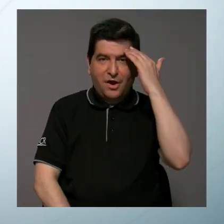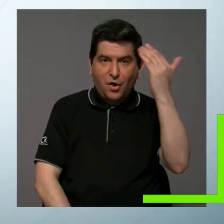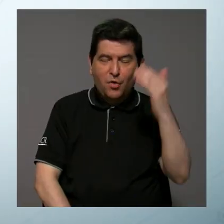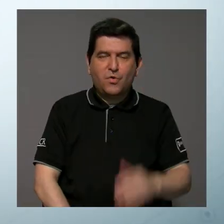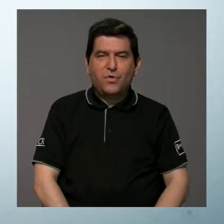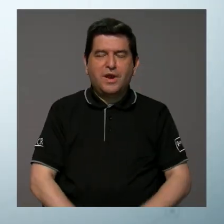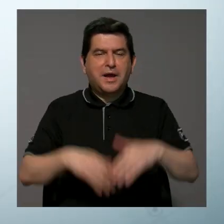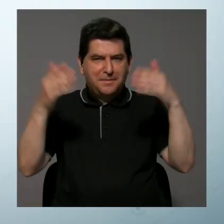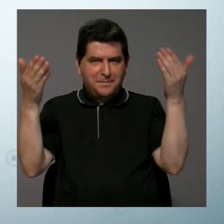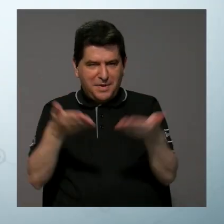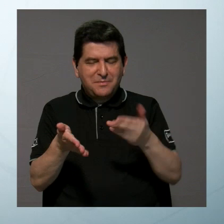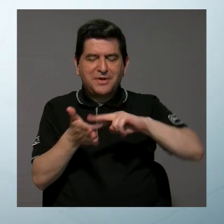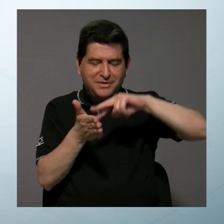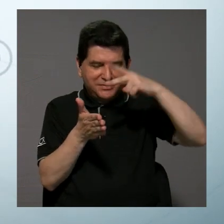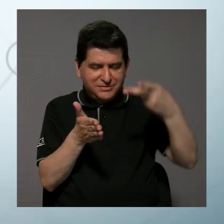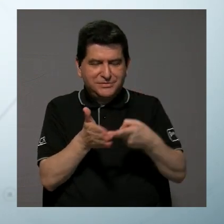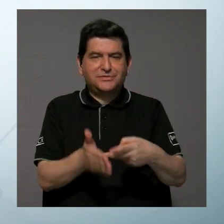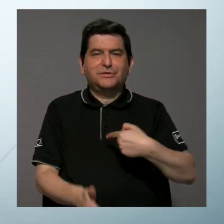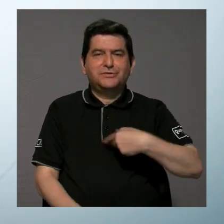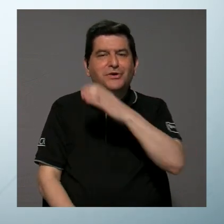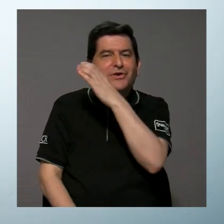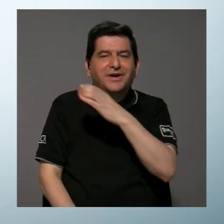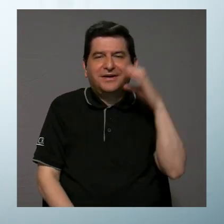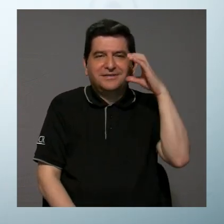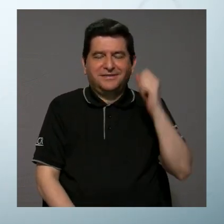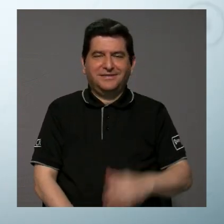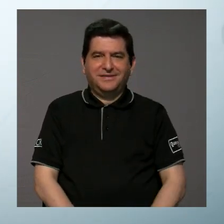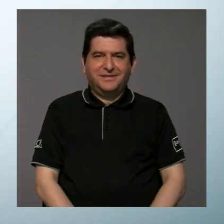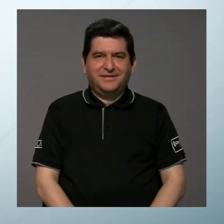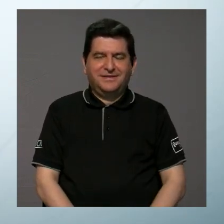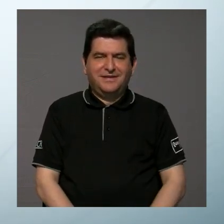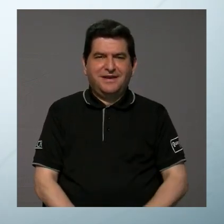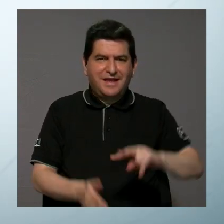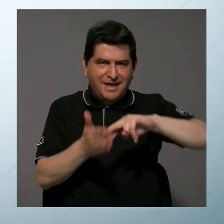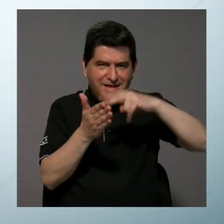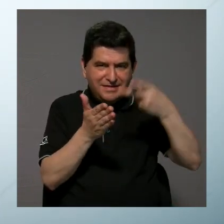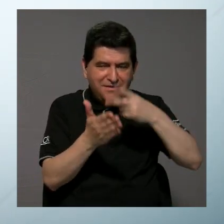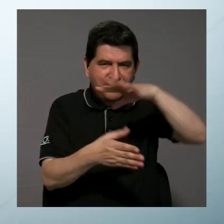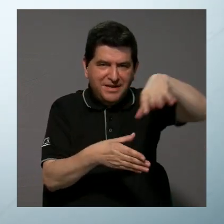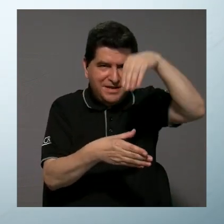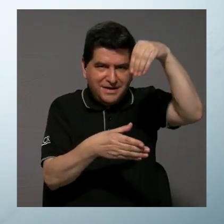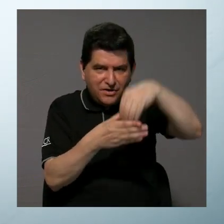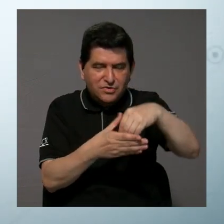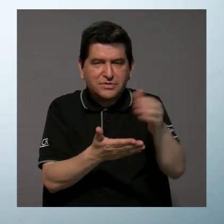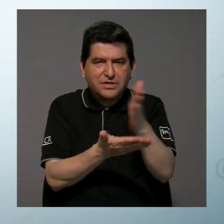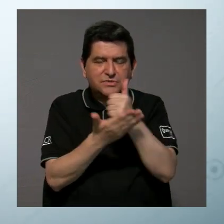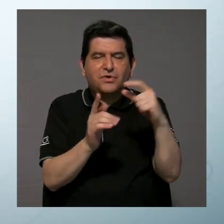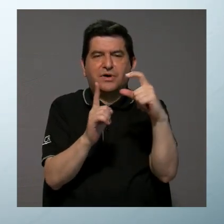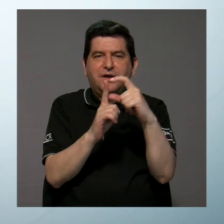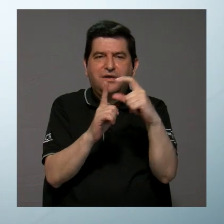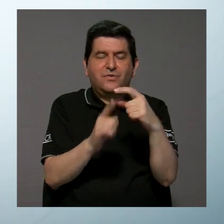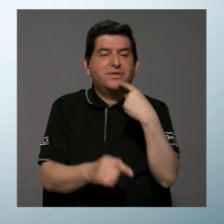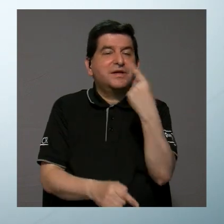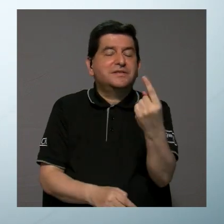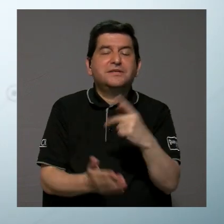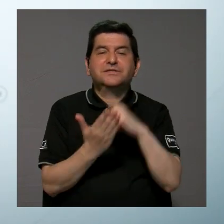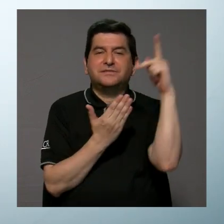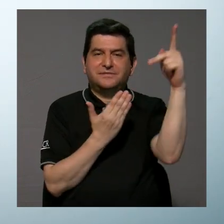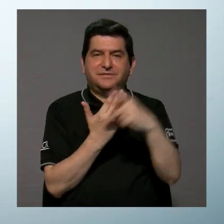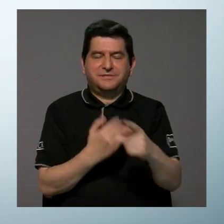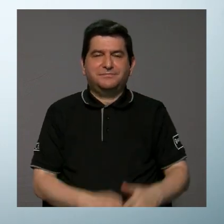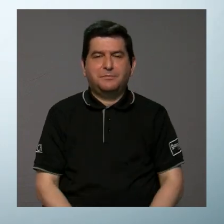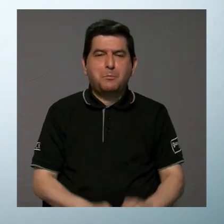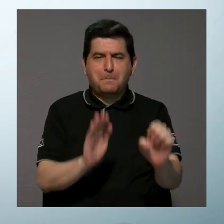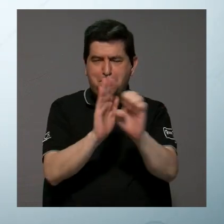Hola, les doy la bienvenida a Conceptos. Soy Catalina Lao y voy a definir y poner en contexto algunas de las palabras que se dijeron en el